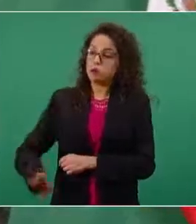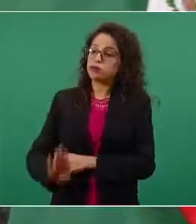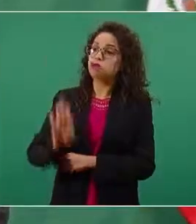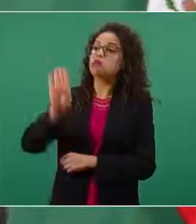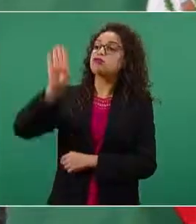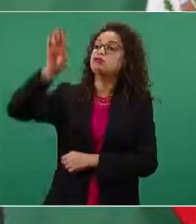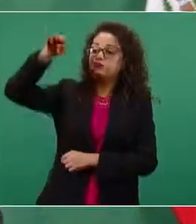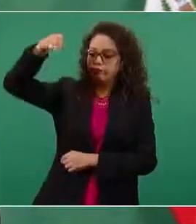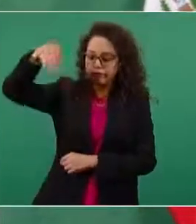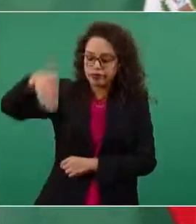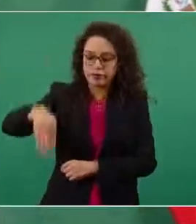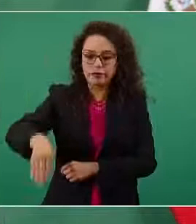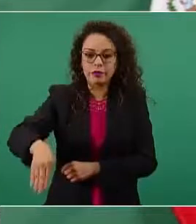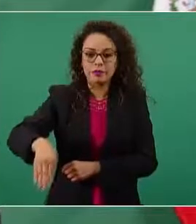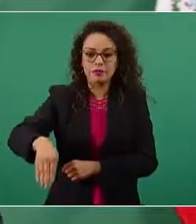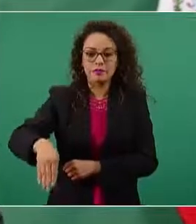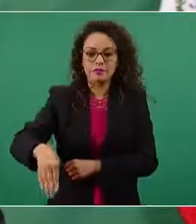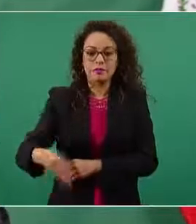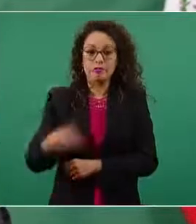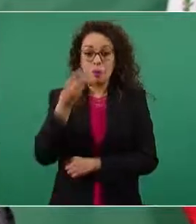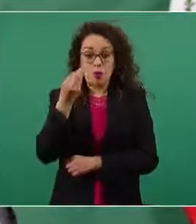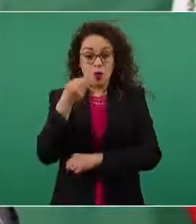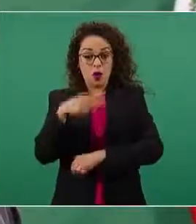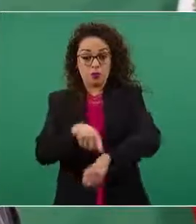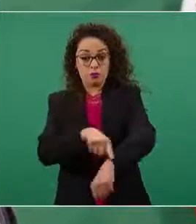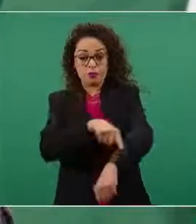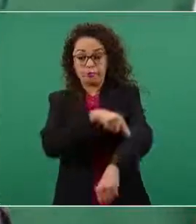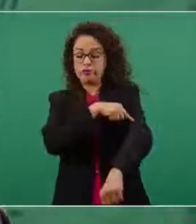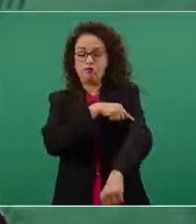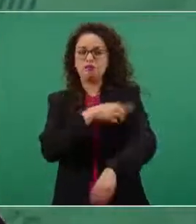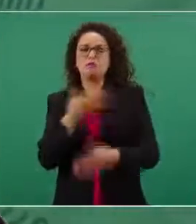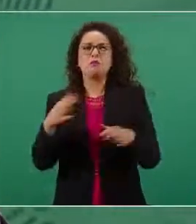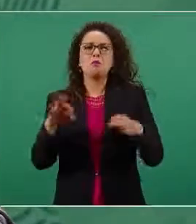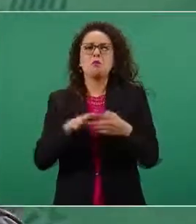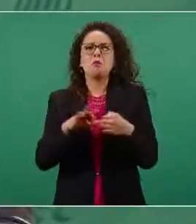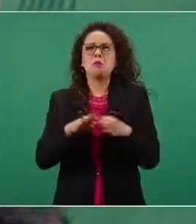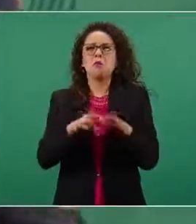no es mucha distancia, deben de ser como